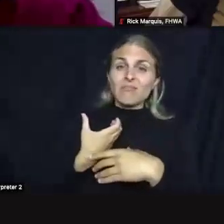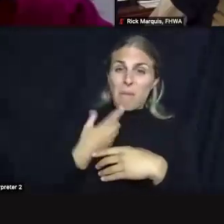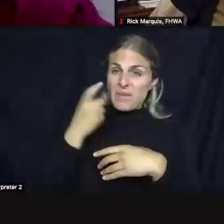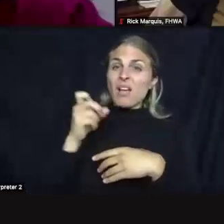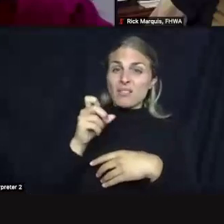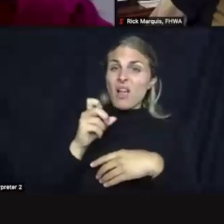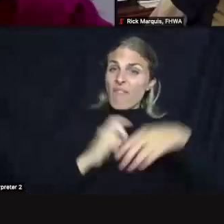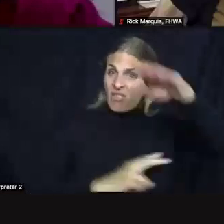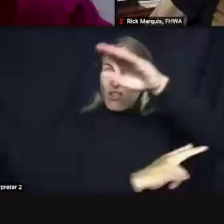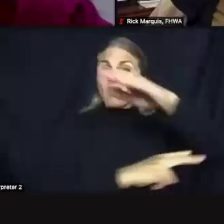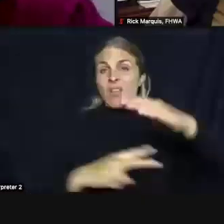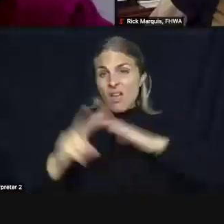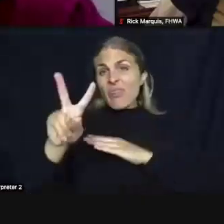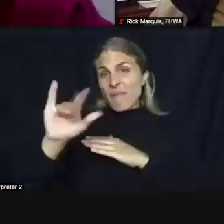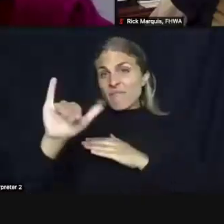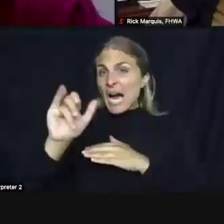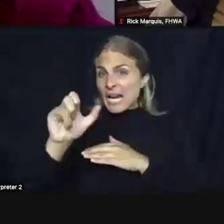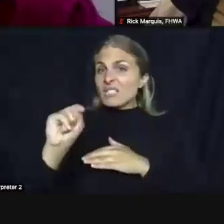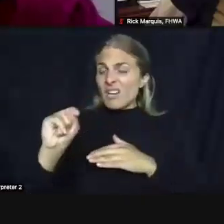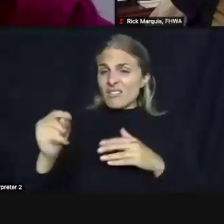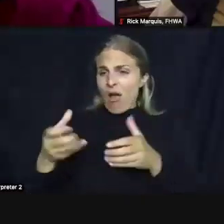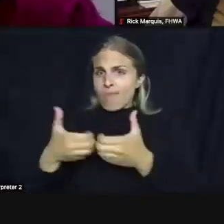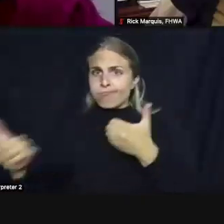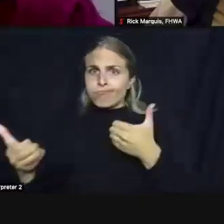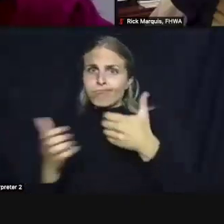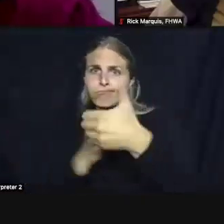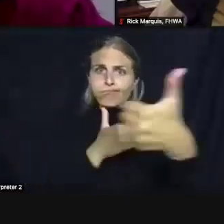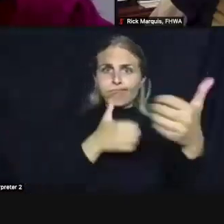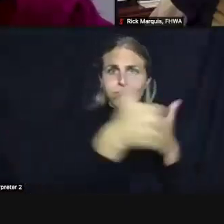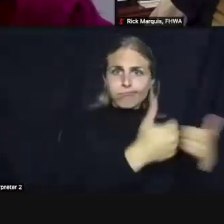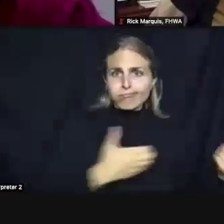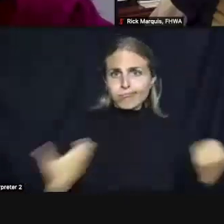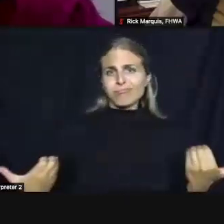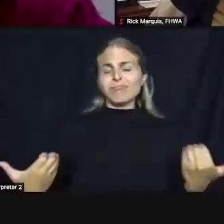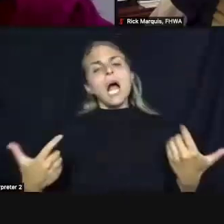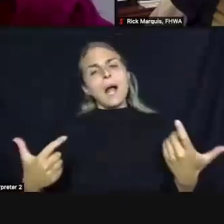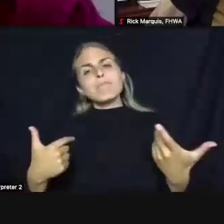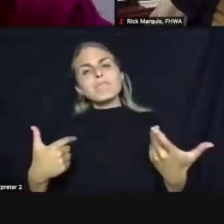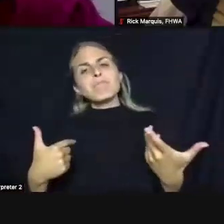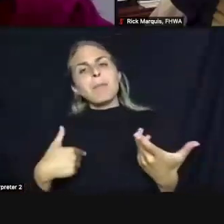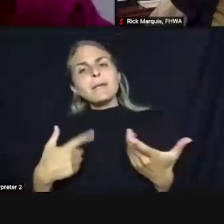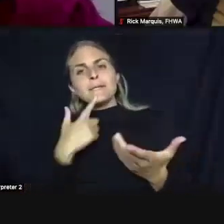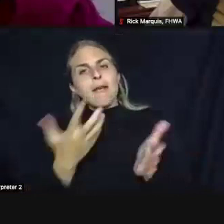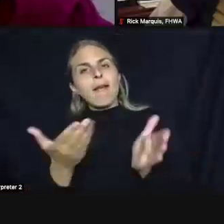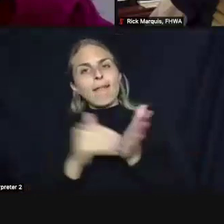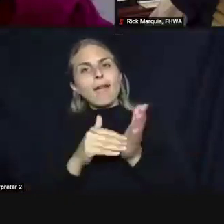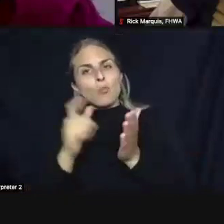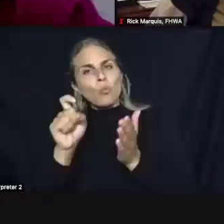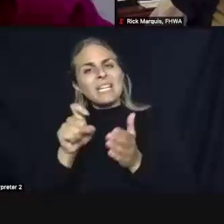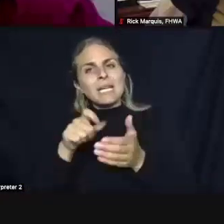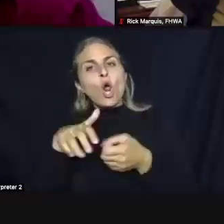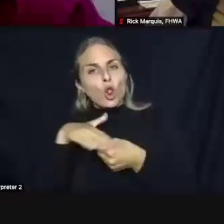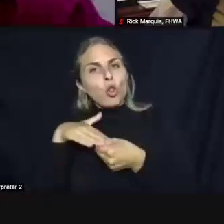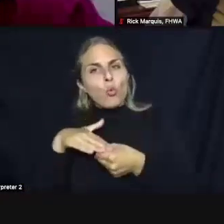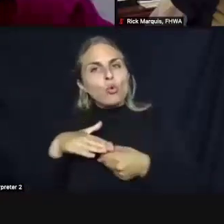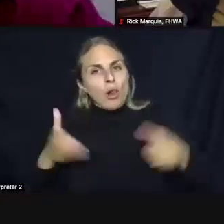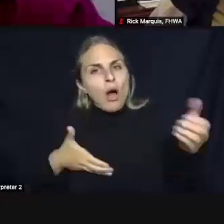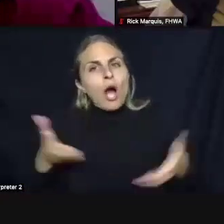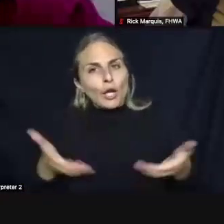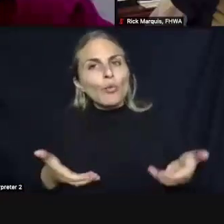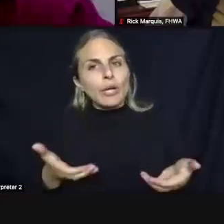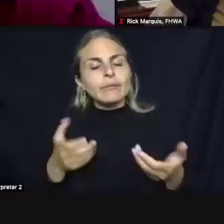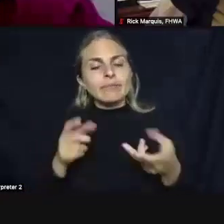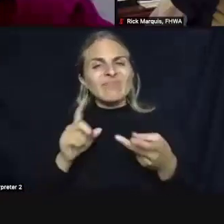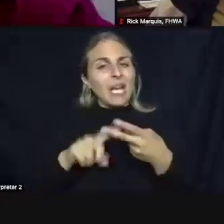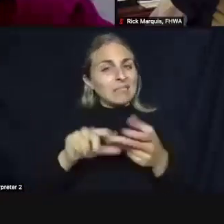segregación que está causado por el viaducto. Por eso quisiera hacer eco a varios comentarios ya dichos en cuanto a